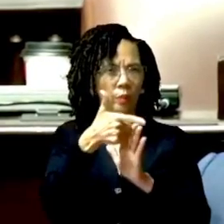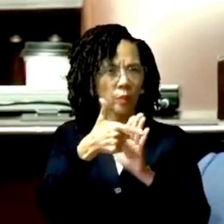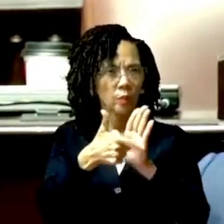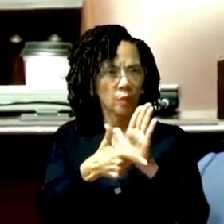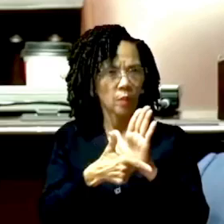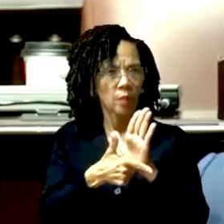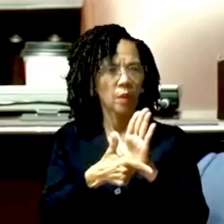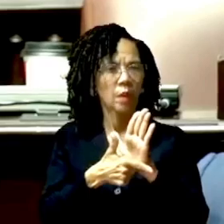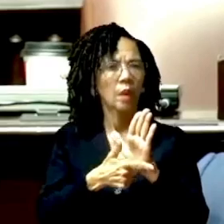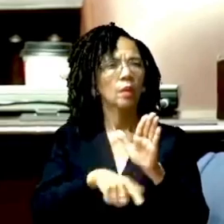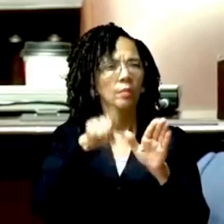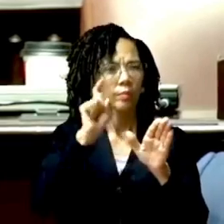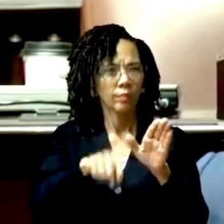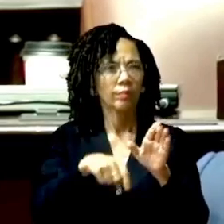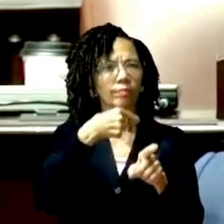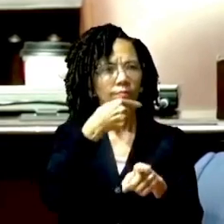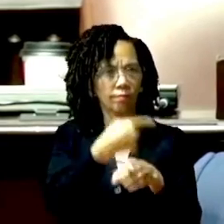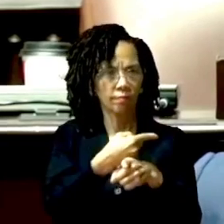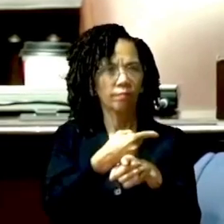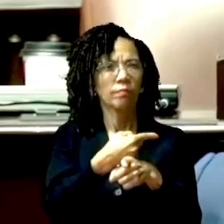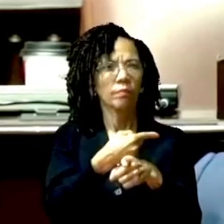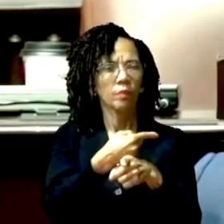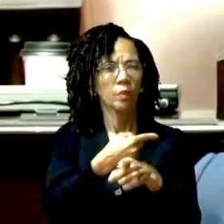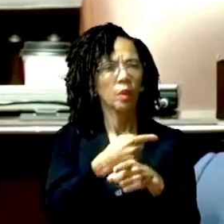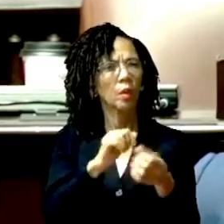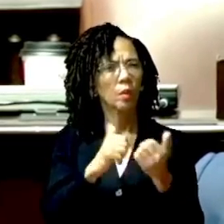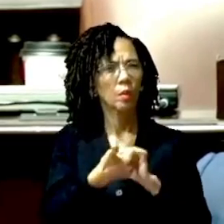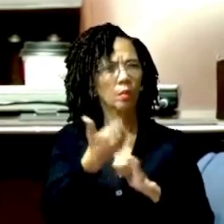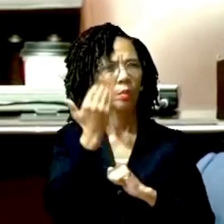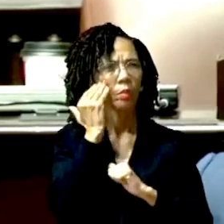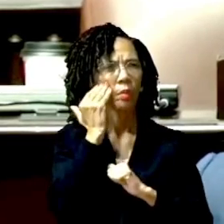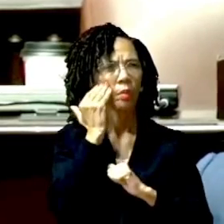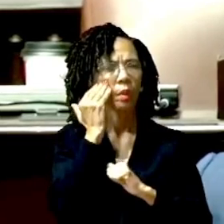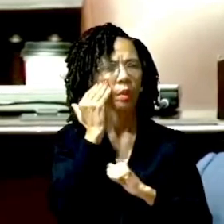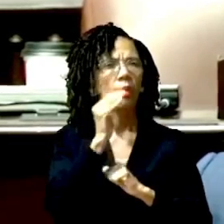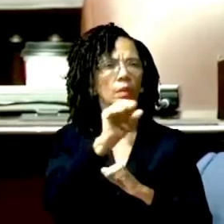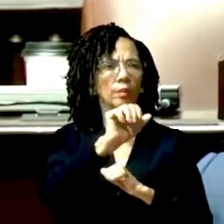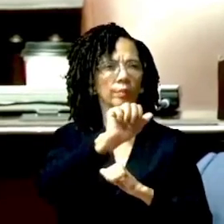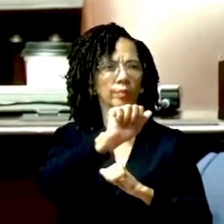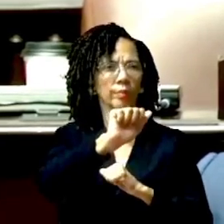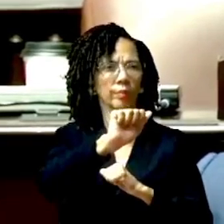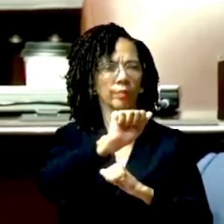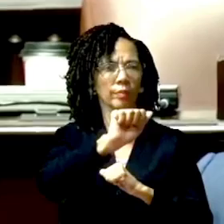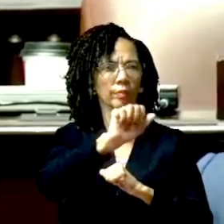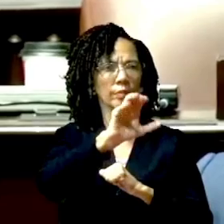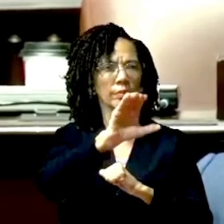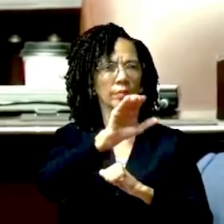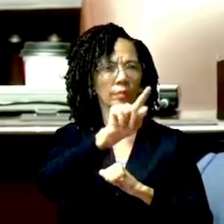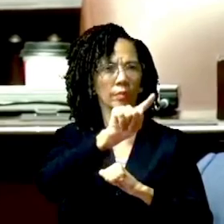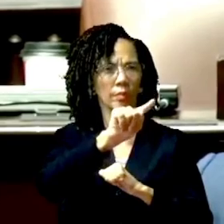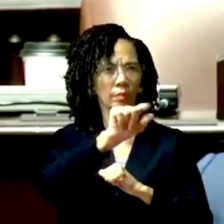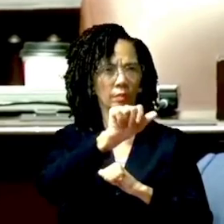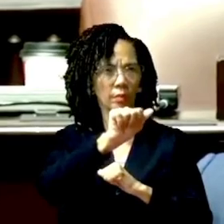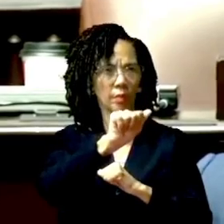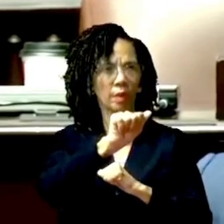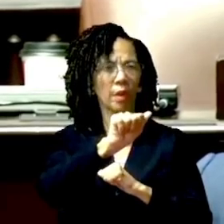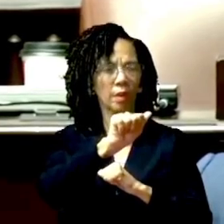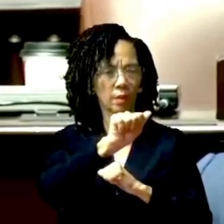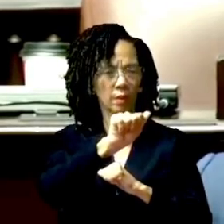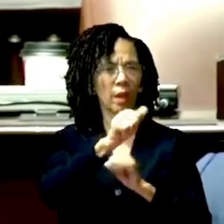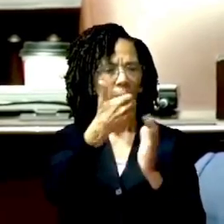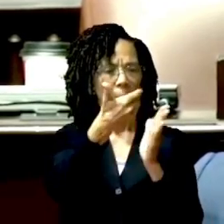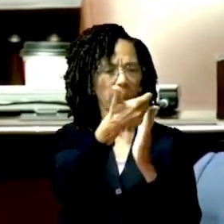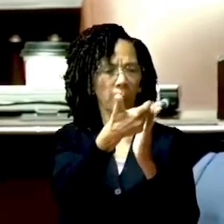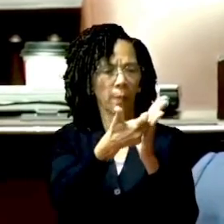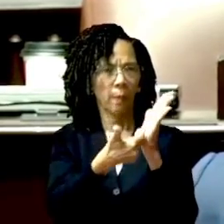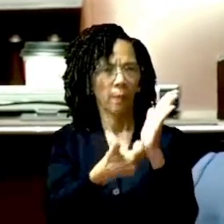victoria, y son las actas. Y en este país, gracias a Dios, las actas, a través de cualquier proceso electoral en los